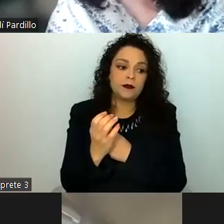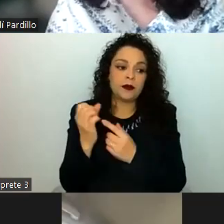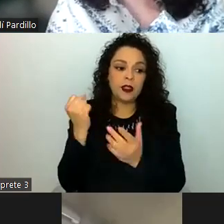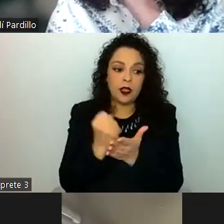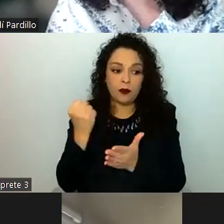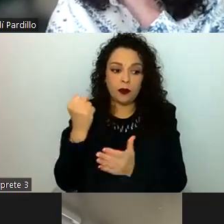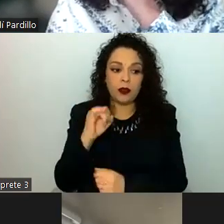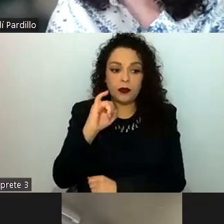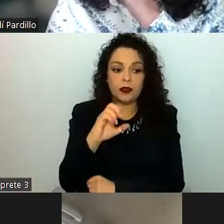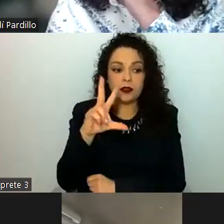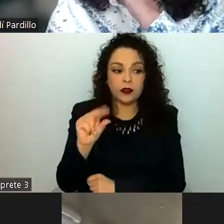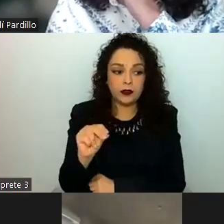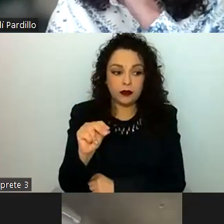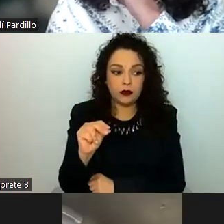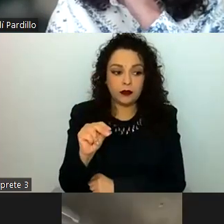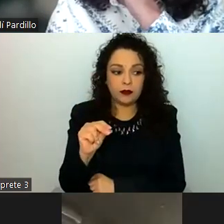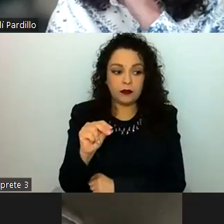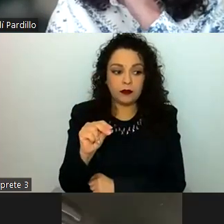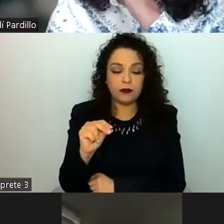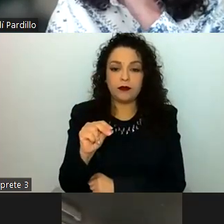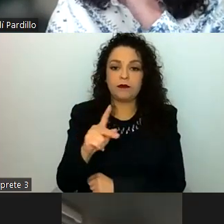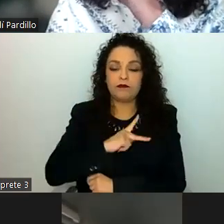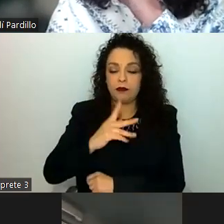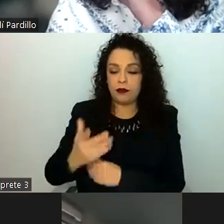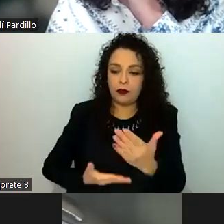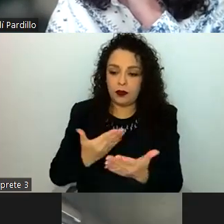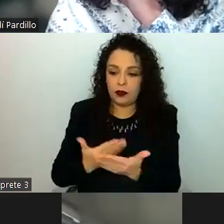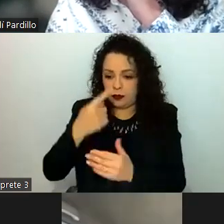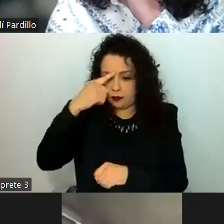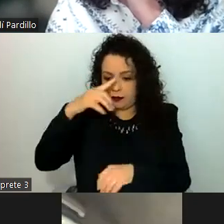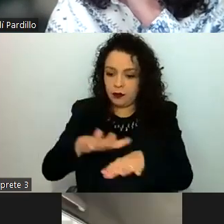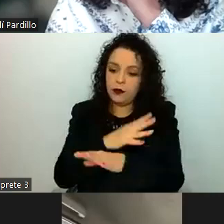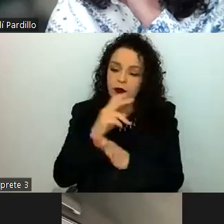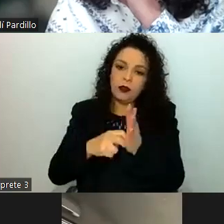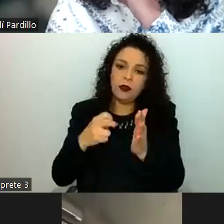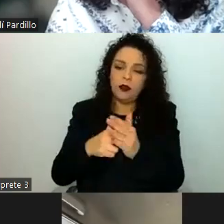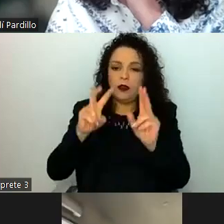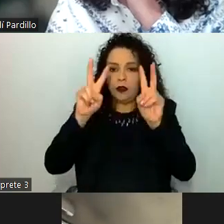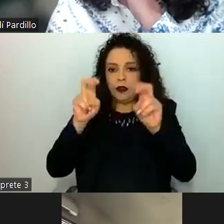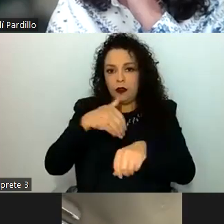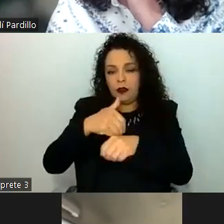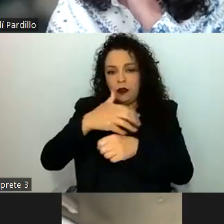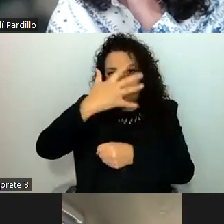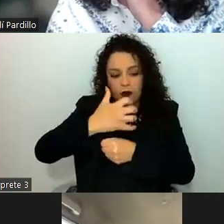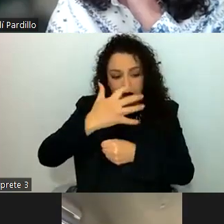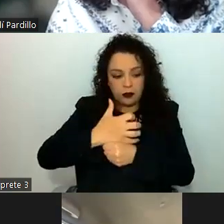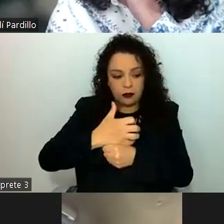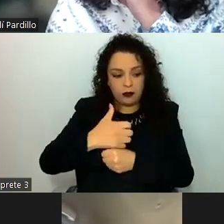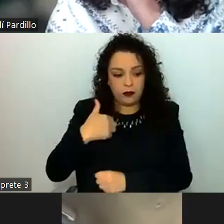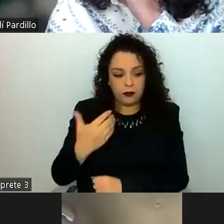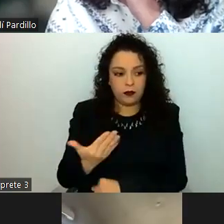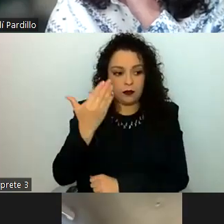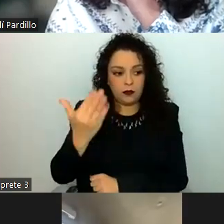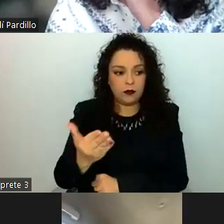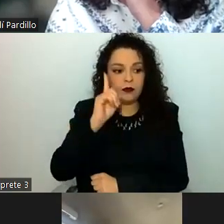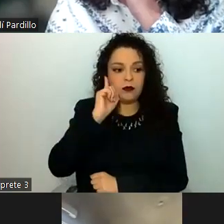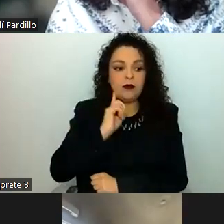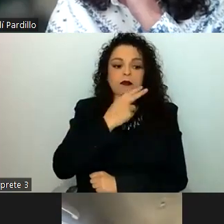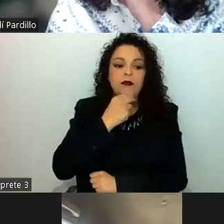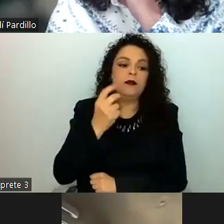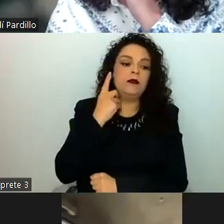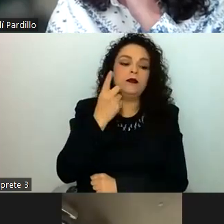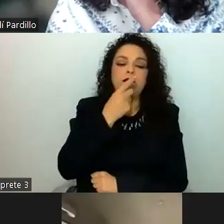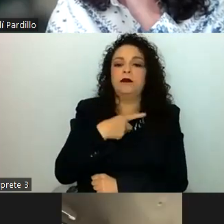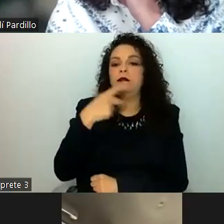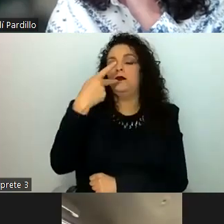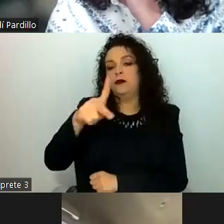la propuesta de modificación presentada por una servidora. Les pido a las y los diputados manifestar el